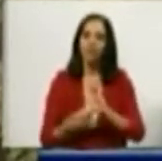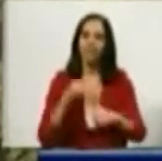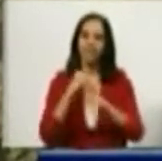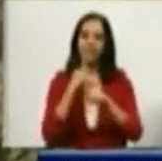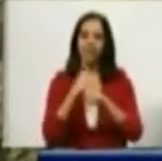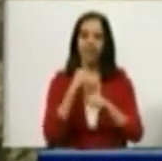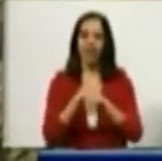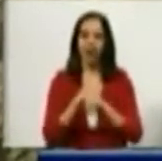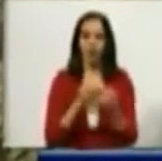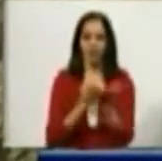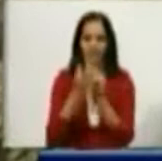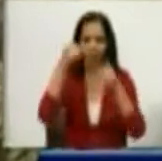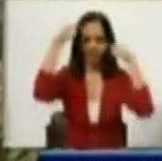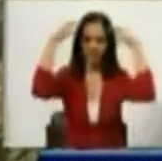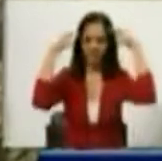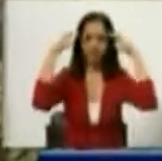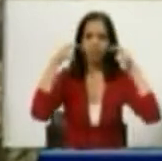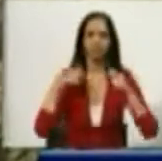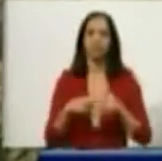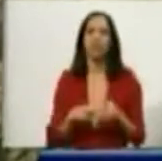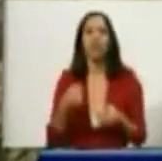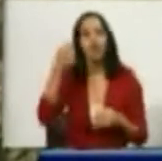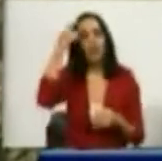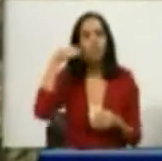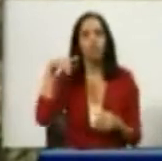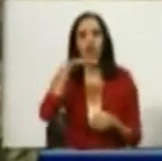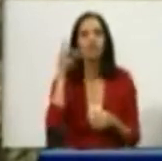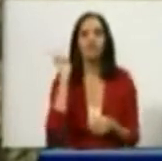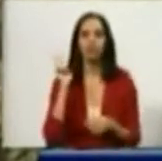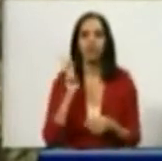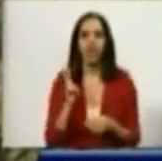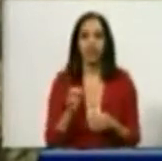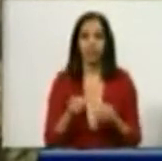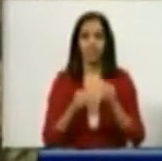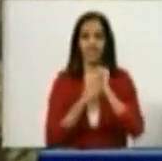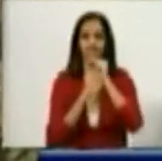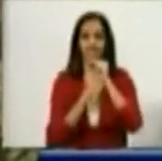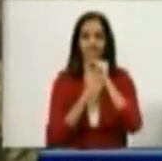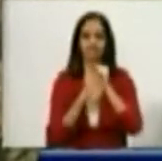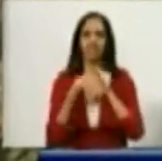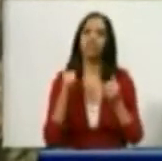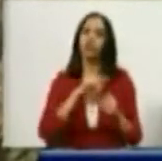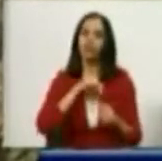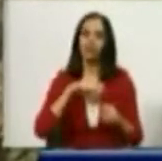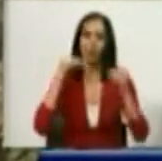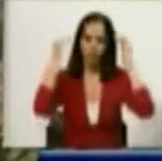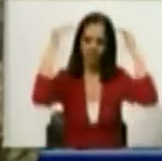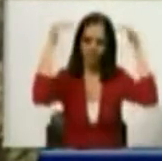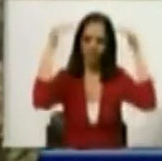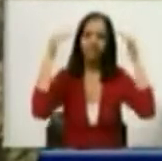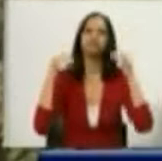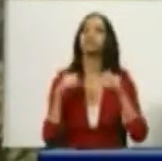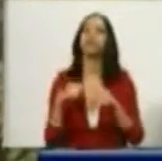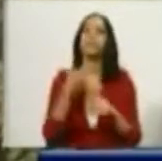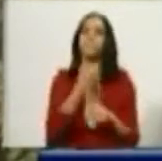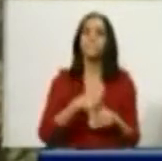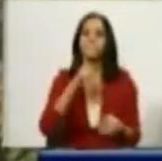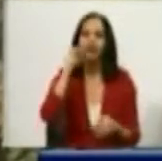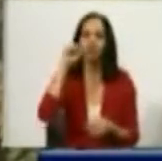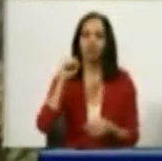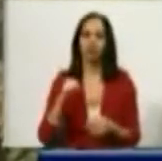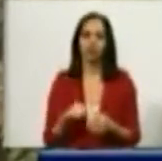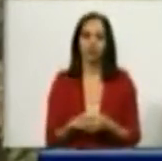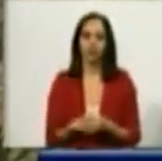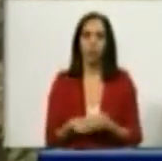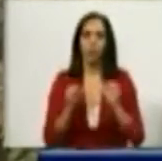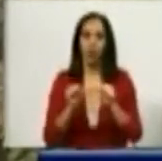y lealtad al comandante Chávez el pueblo al pueblo venezolano y del liderazgo victorioso a mi comandante presidente Nicolás Maduro por